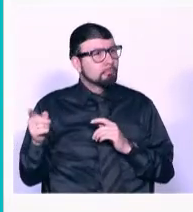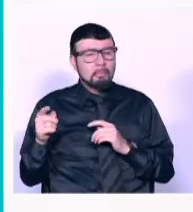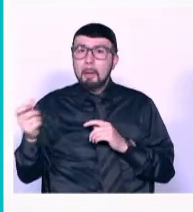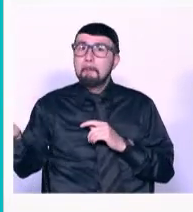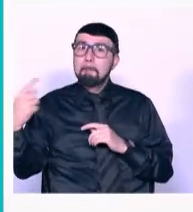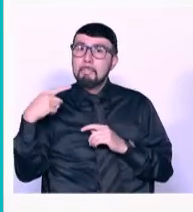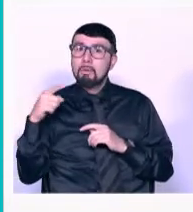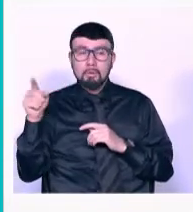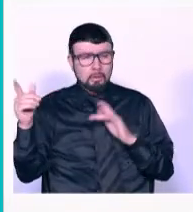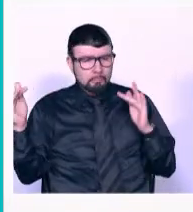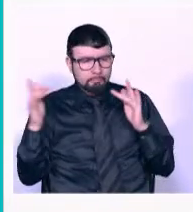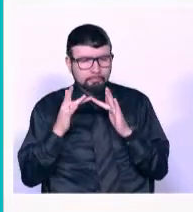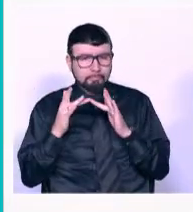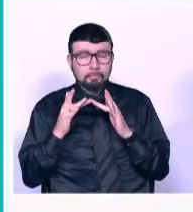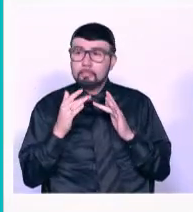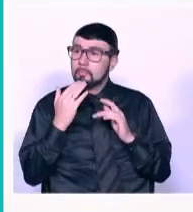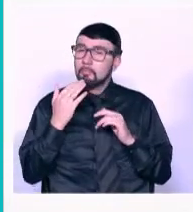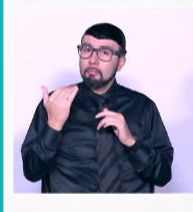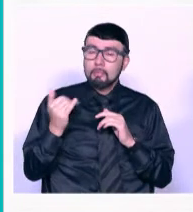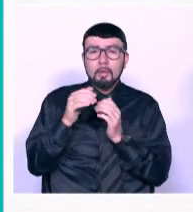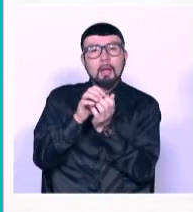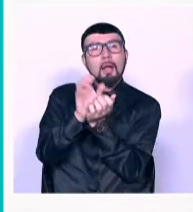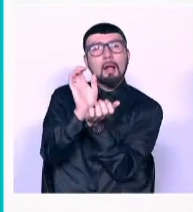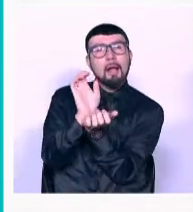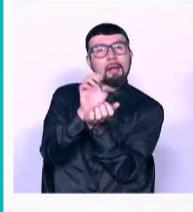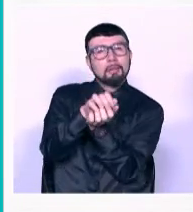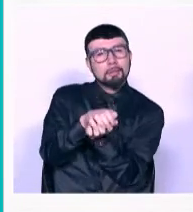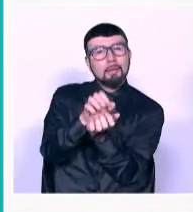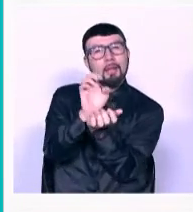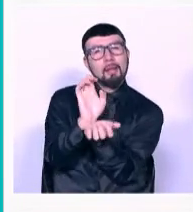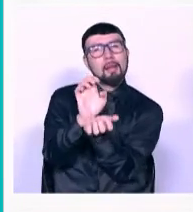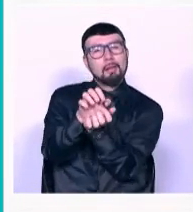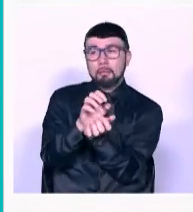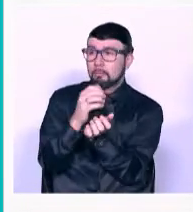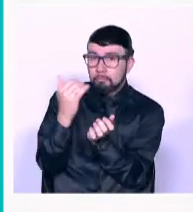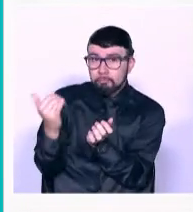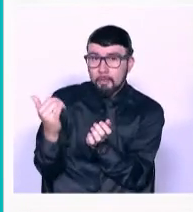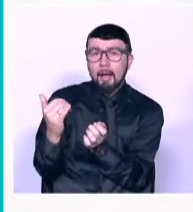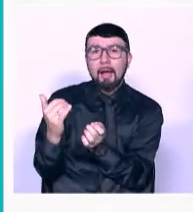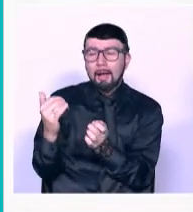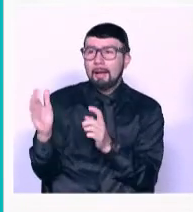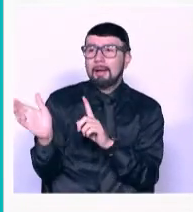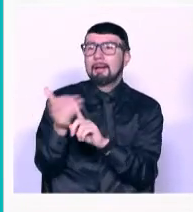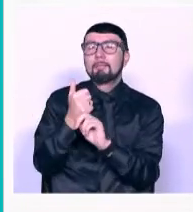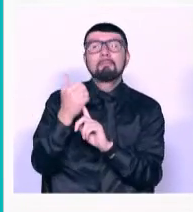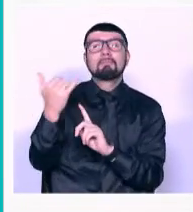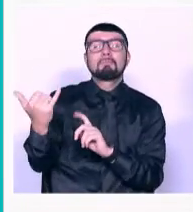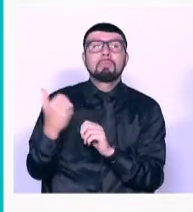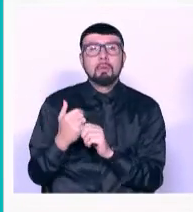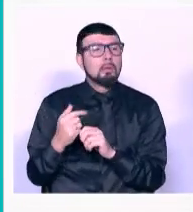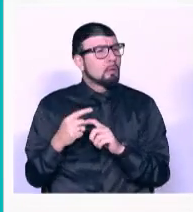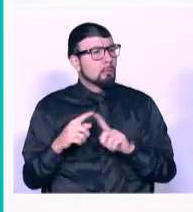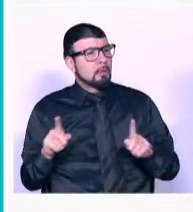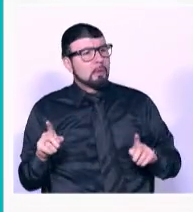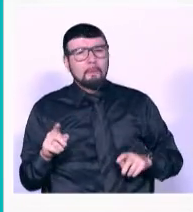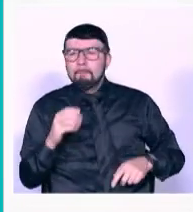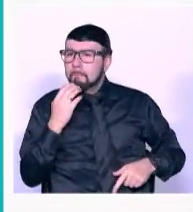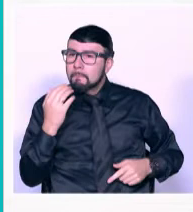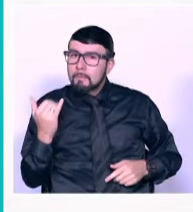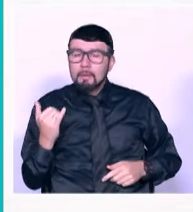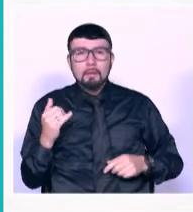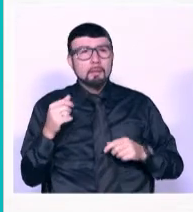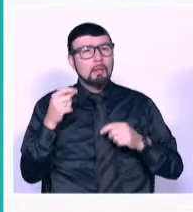hacen, porque vemos que la articulación pues está ahí donde la podemos ver, pero vemos que hay, digamos que un